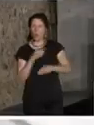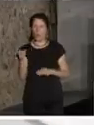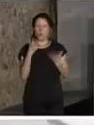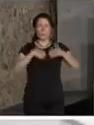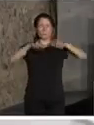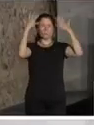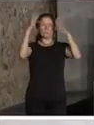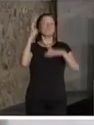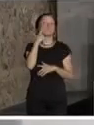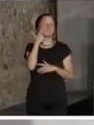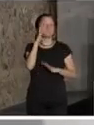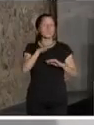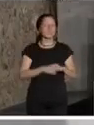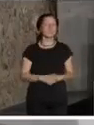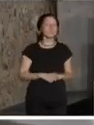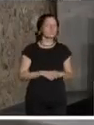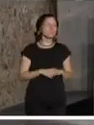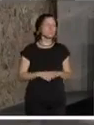Mirad